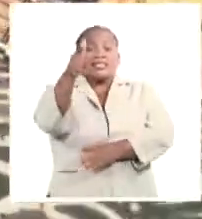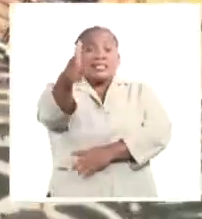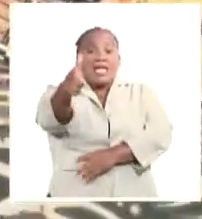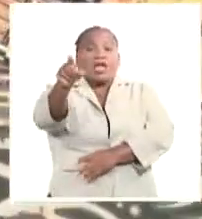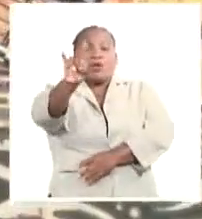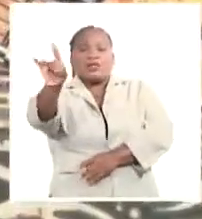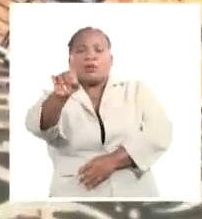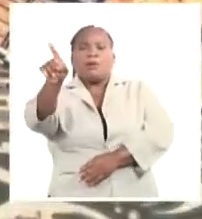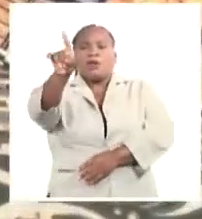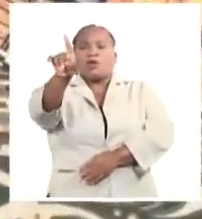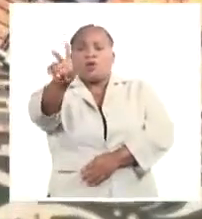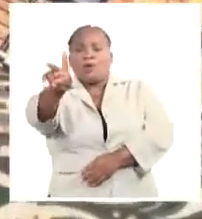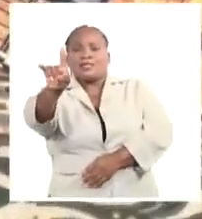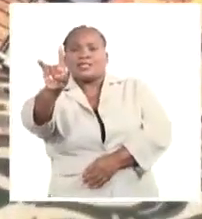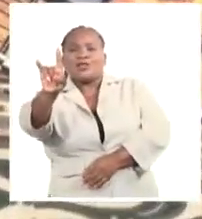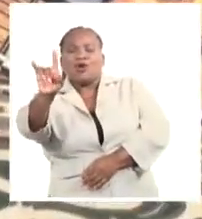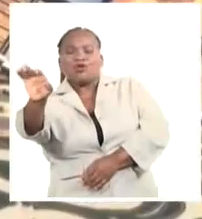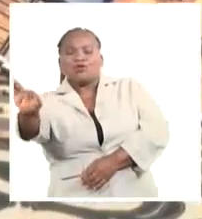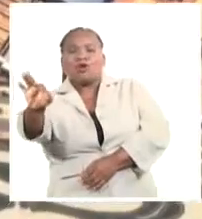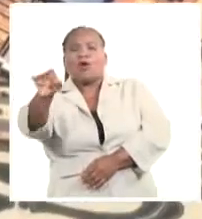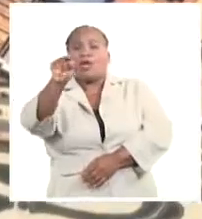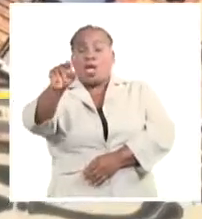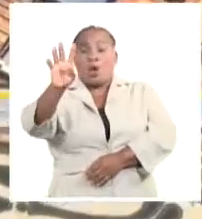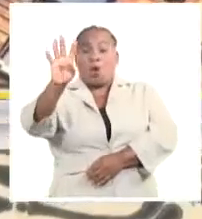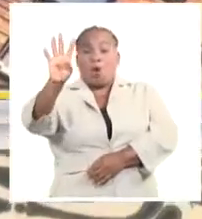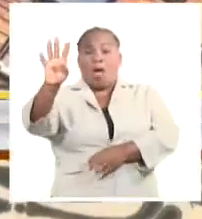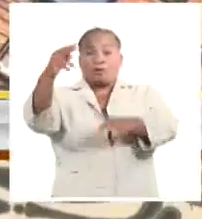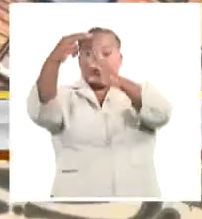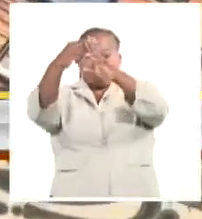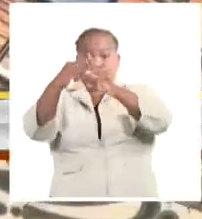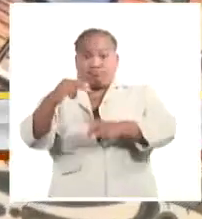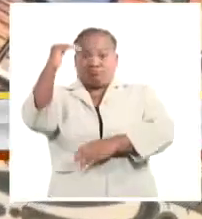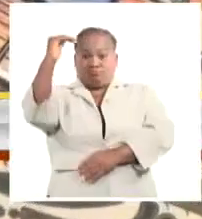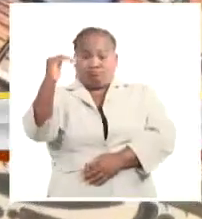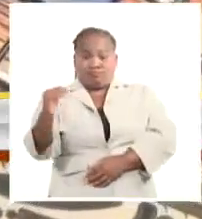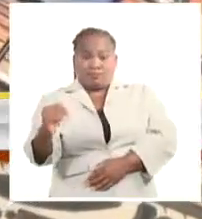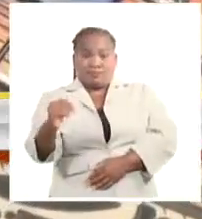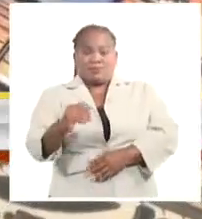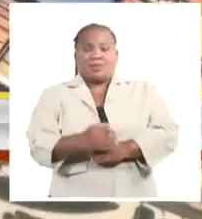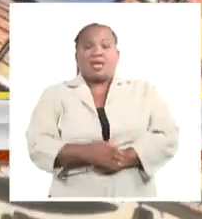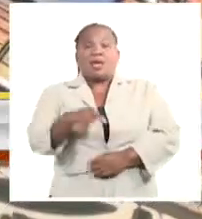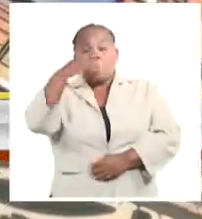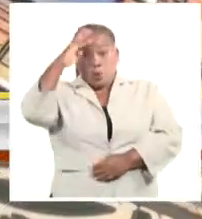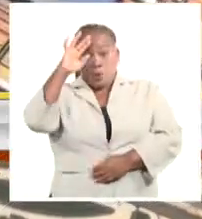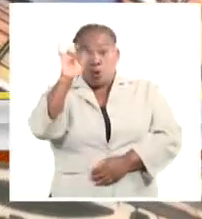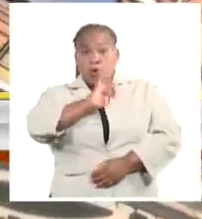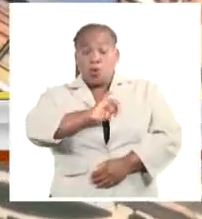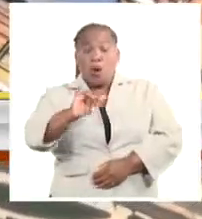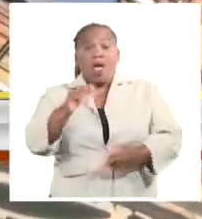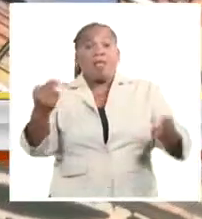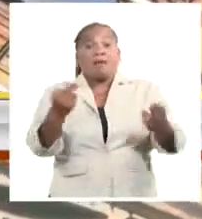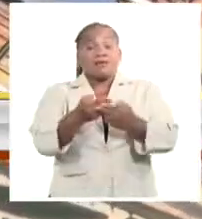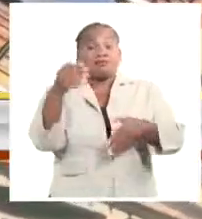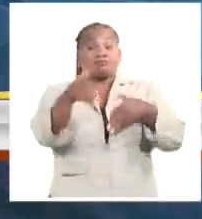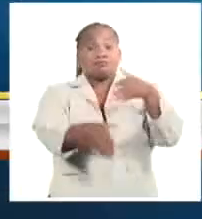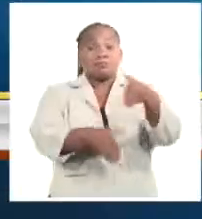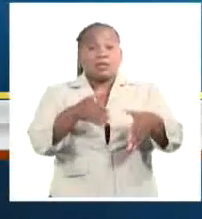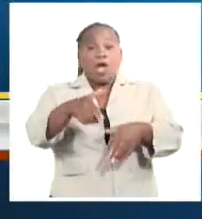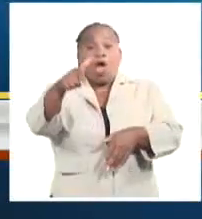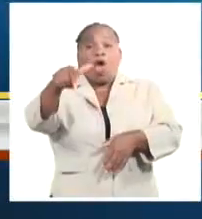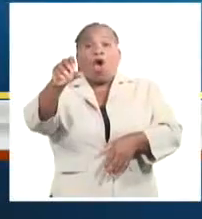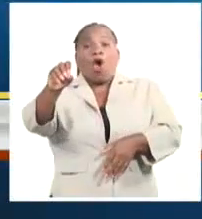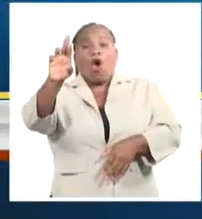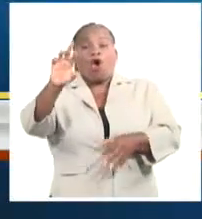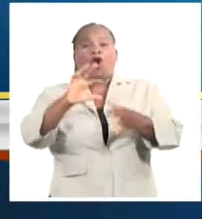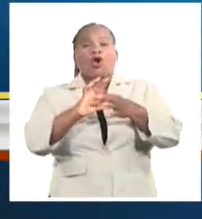95 unidades que lo ubicaron como cuarto mejor de su serie y duodécimo en general. Por Cuba también compitieron en esa especialidad Jorge Grau,